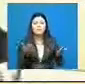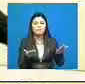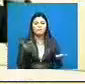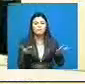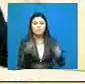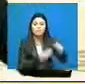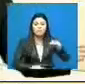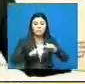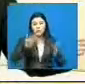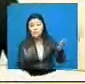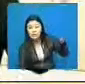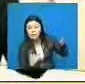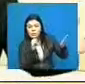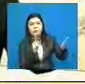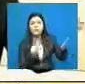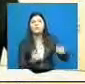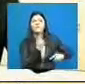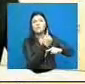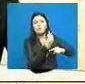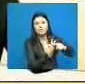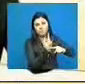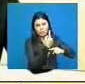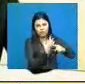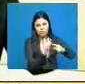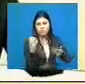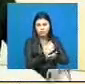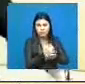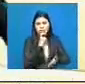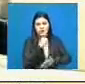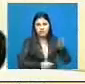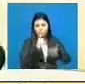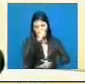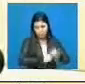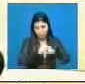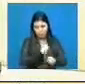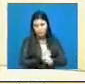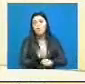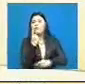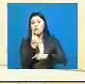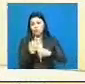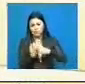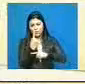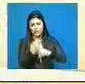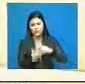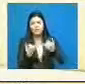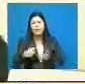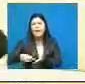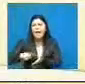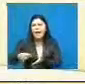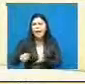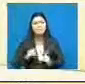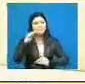balanceada. Un tercio los ingresos adicionales de la reforma tributaria del año pasado, otro tercio el recorte del gasto para este